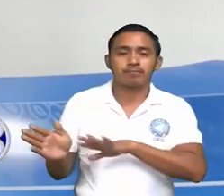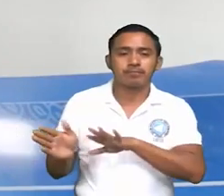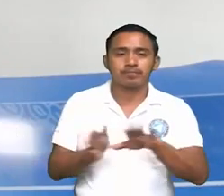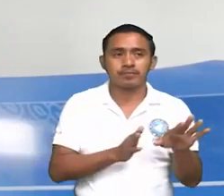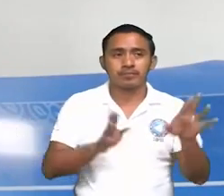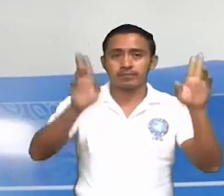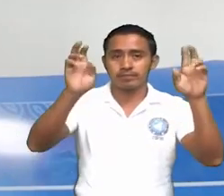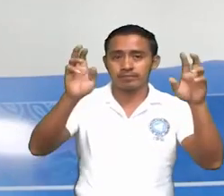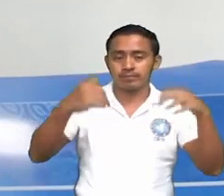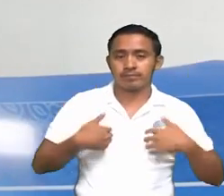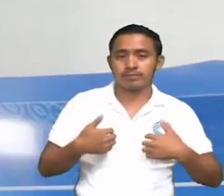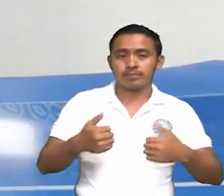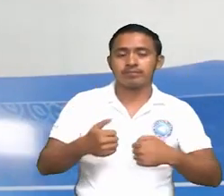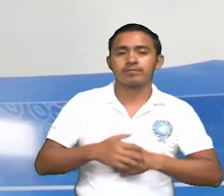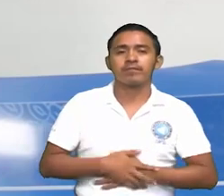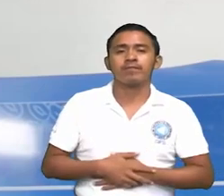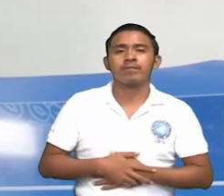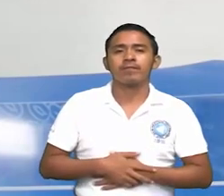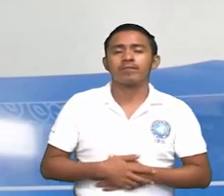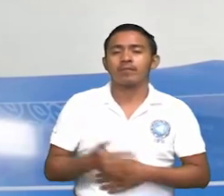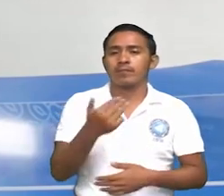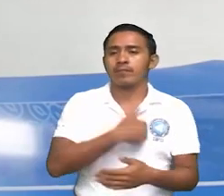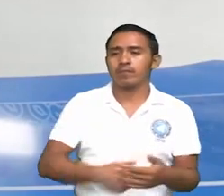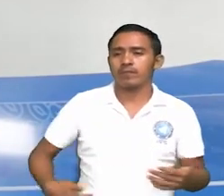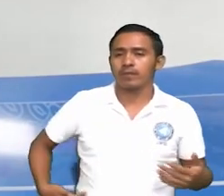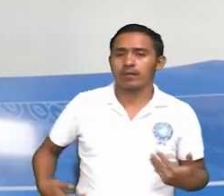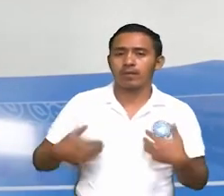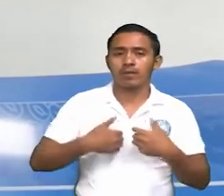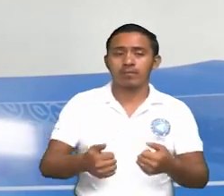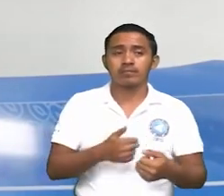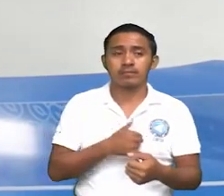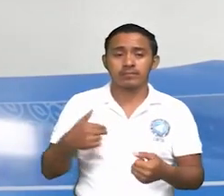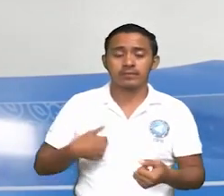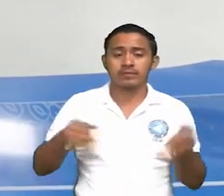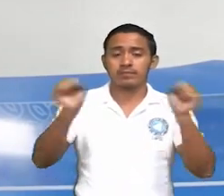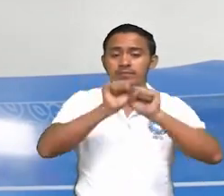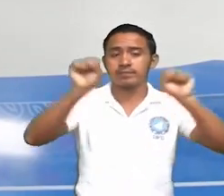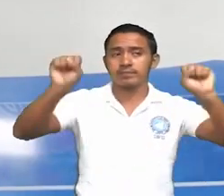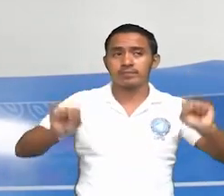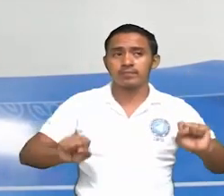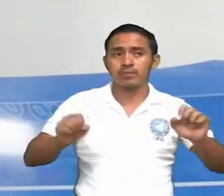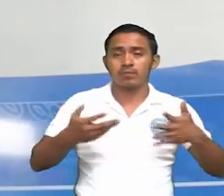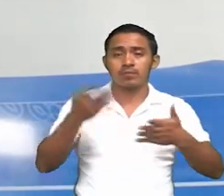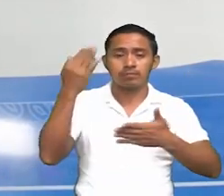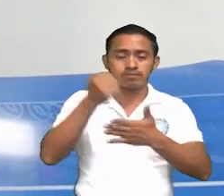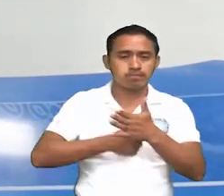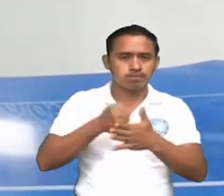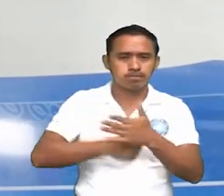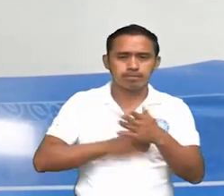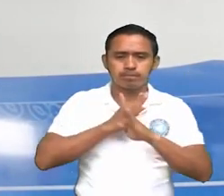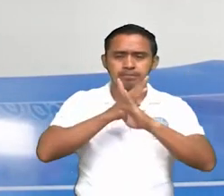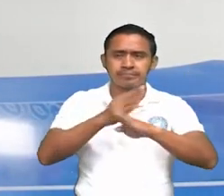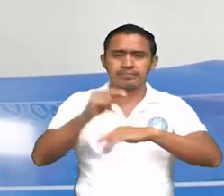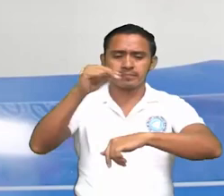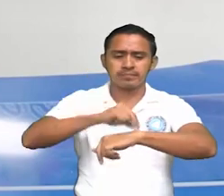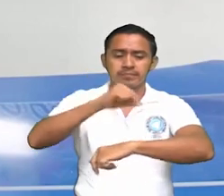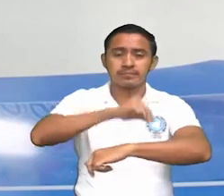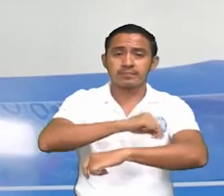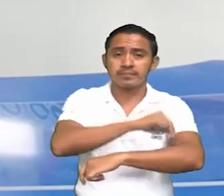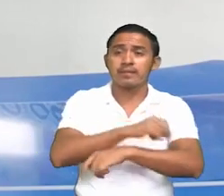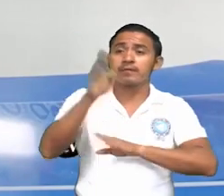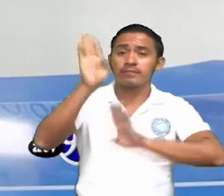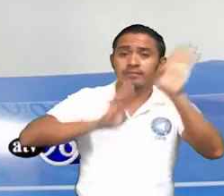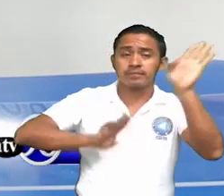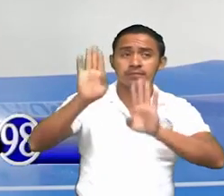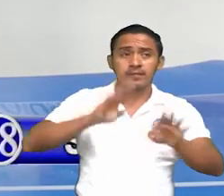Pasamos a temas de salud y es que el Ministerio de Salud realiza taller para enfrentar los brotes de sarampión en el cual